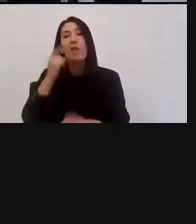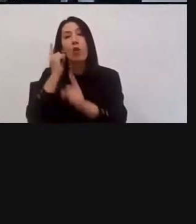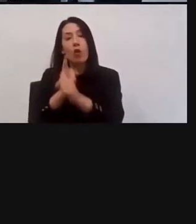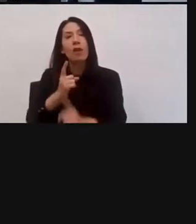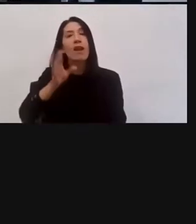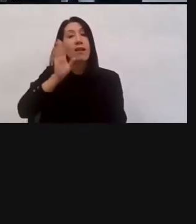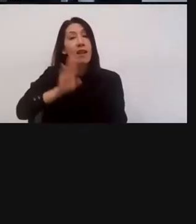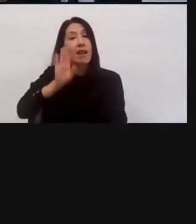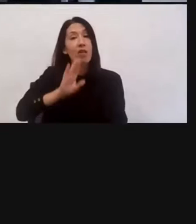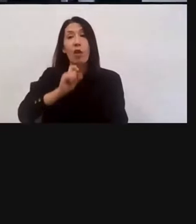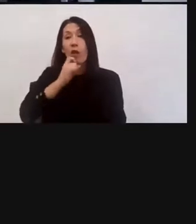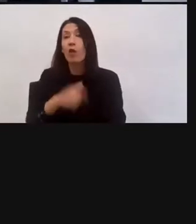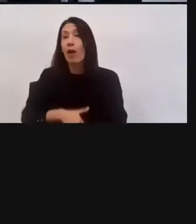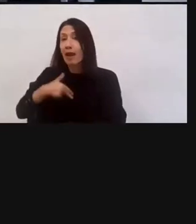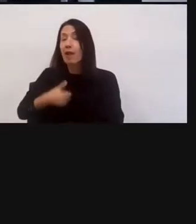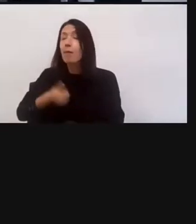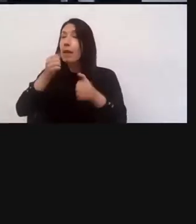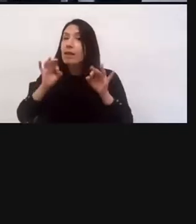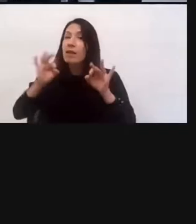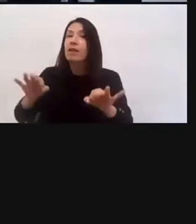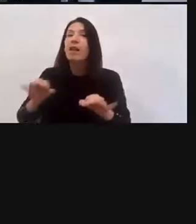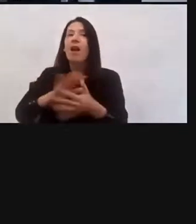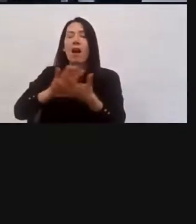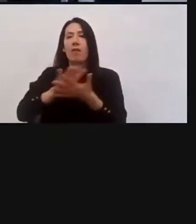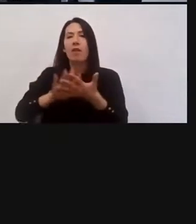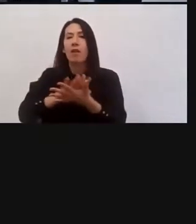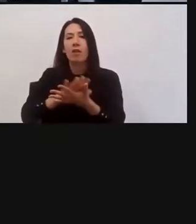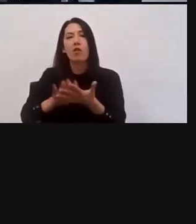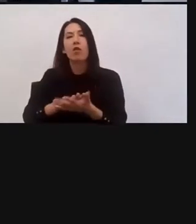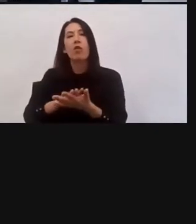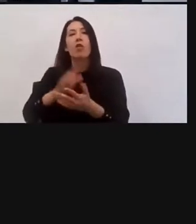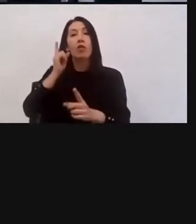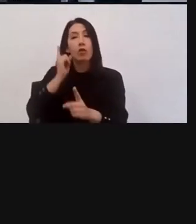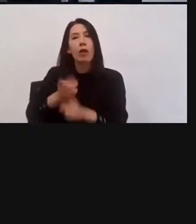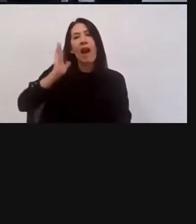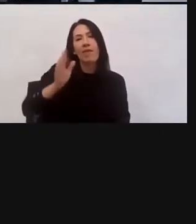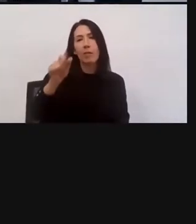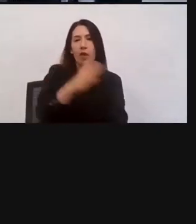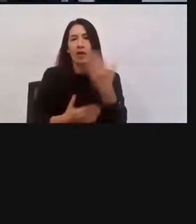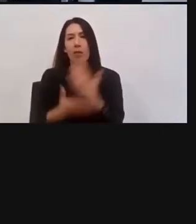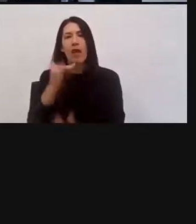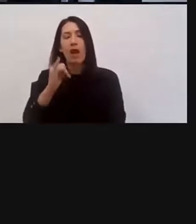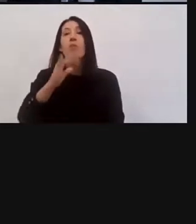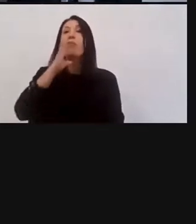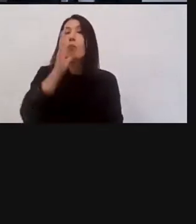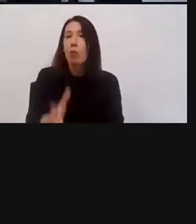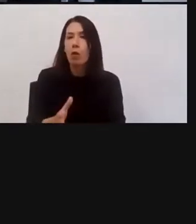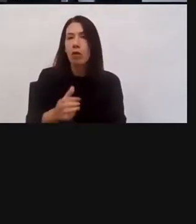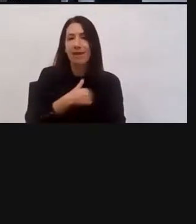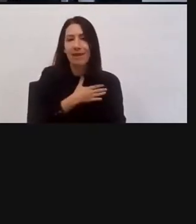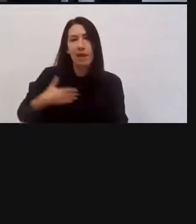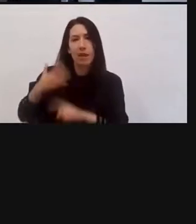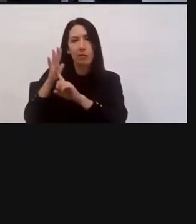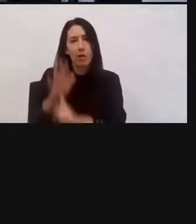odio en general y en particular respecto de los cometidos contra las personas con discapacidad motivados por ánimos de